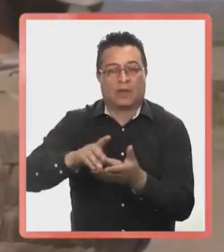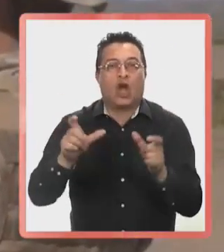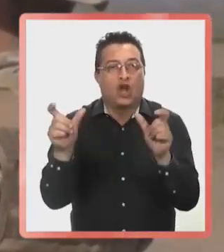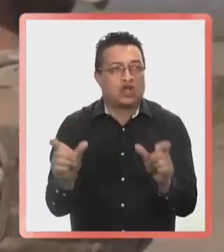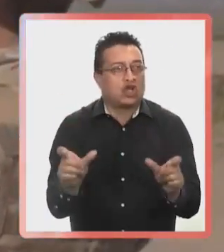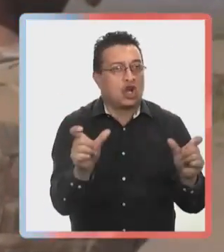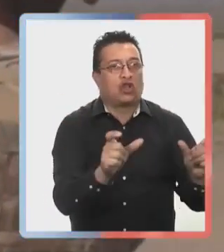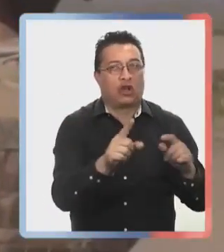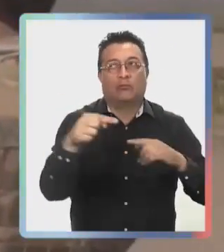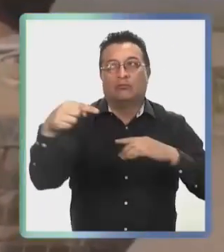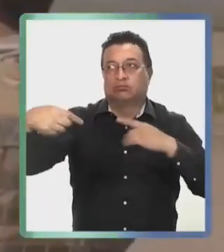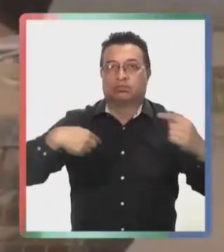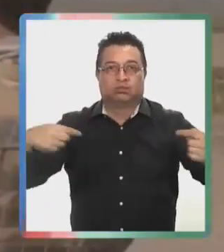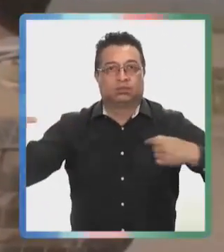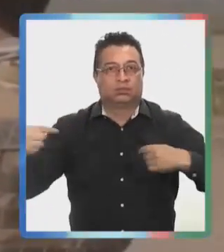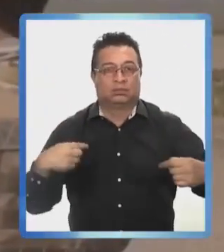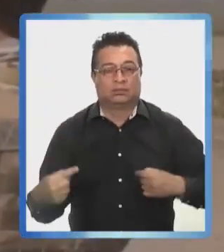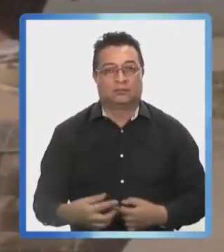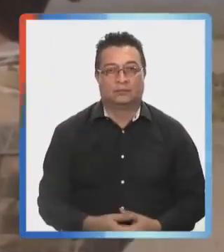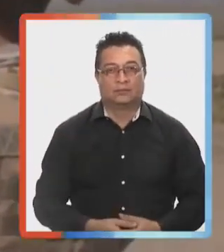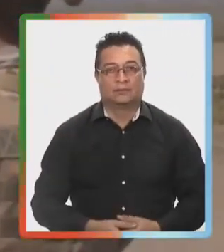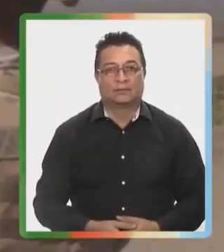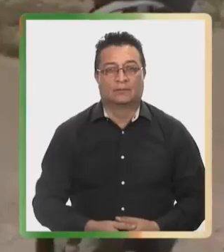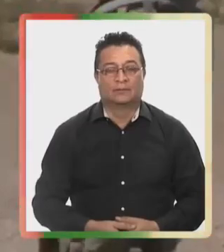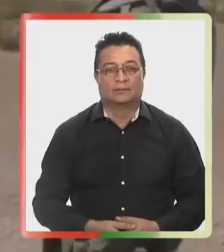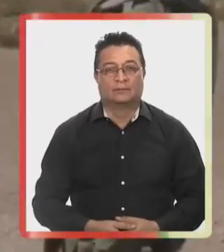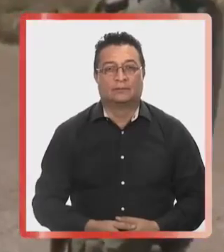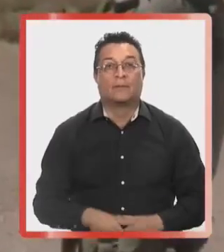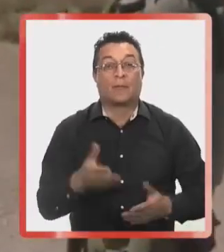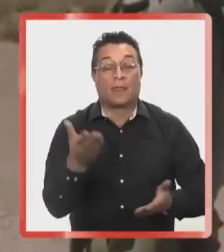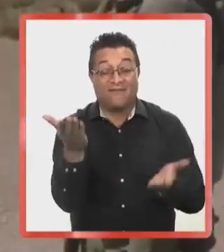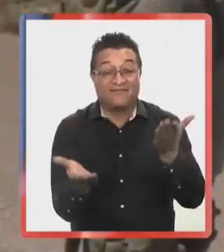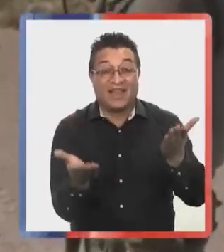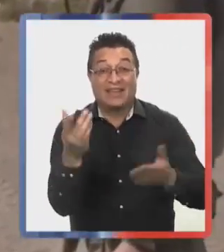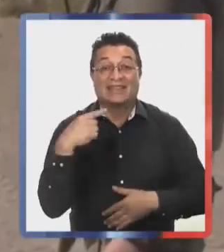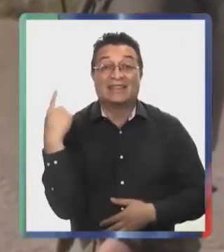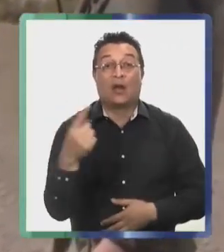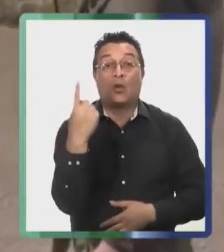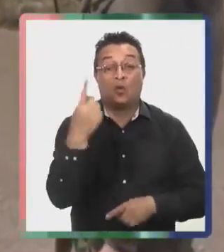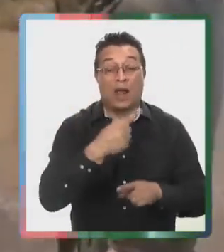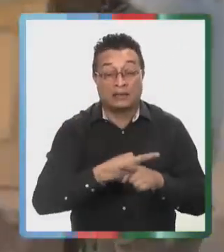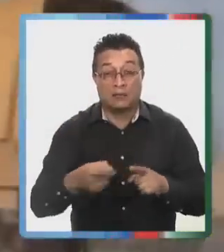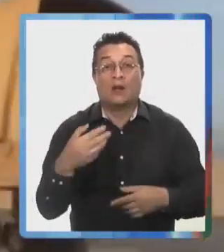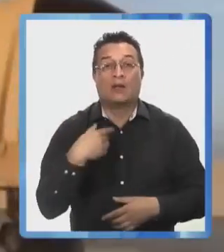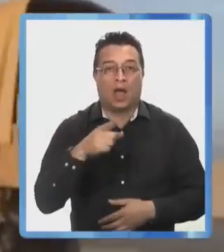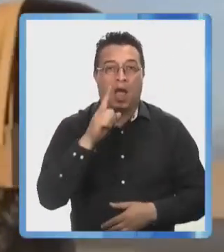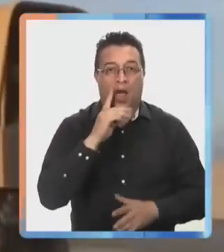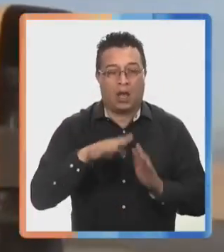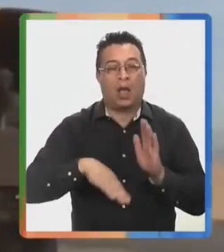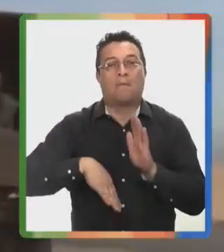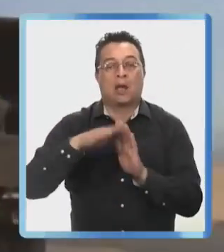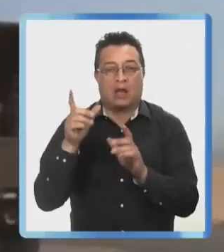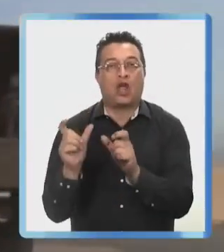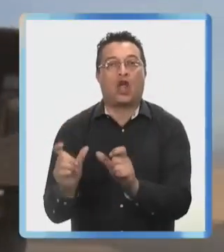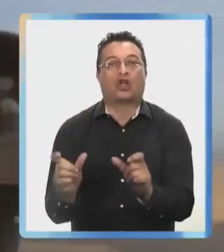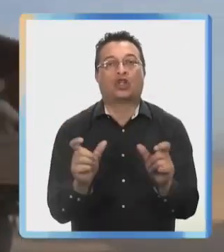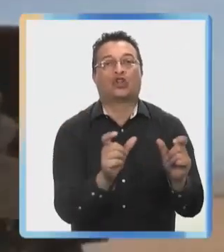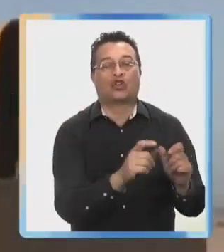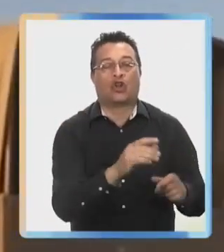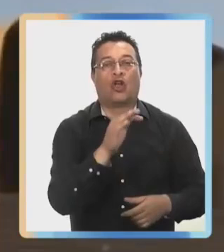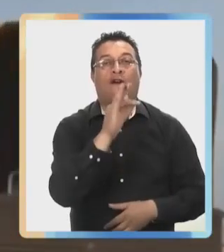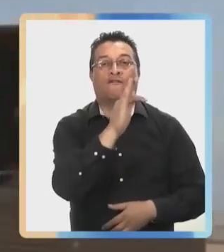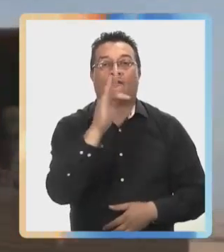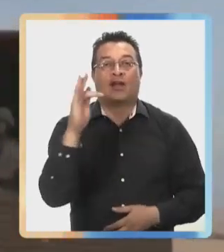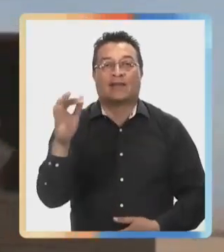frontera, más control para efectos migratorios. Como balance general de esta primera semana, contamos con una mayor cantidad de controles